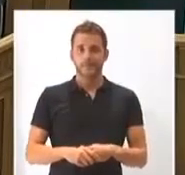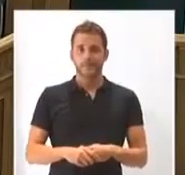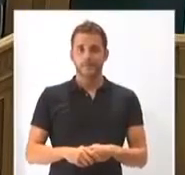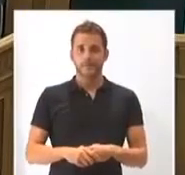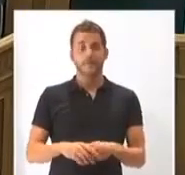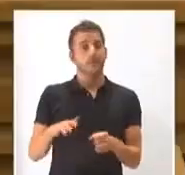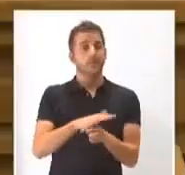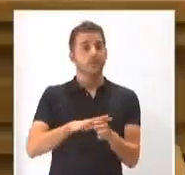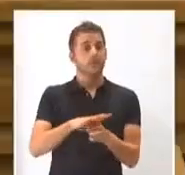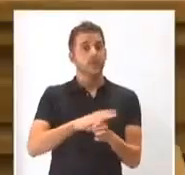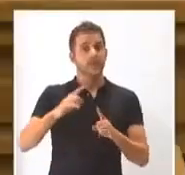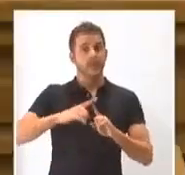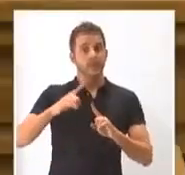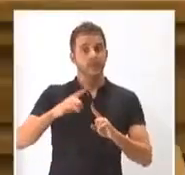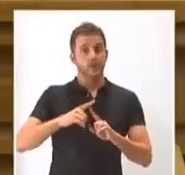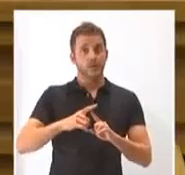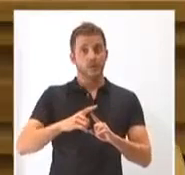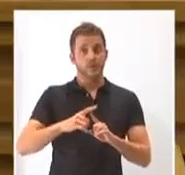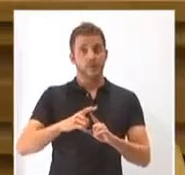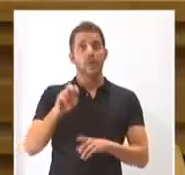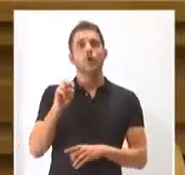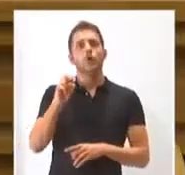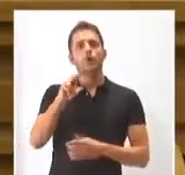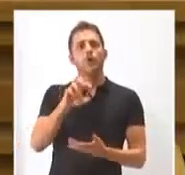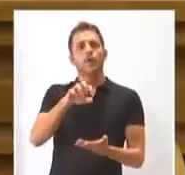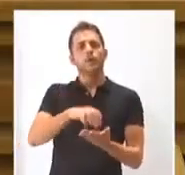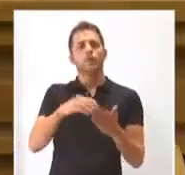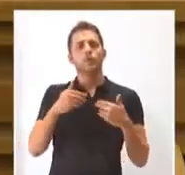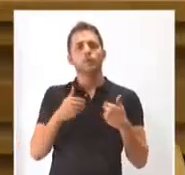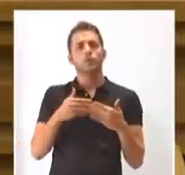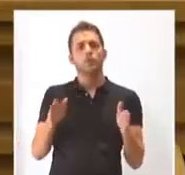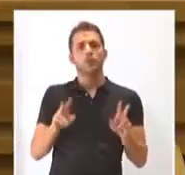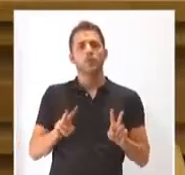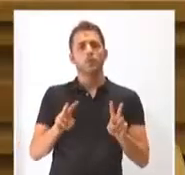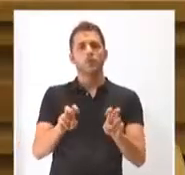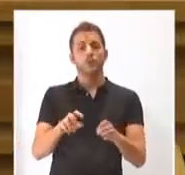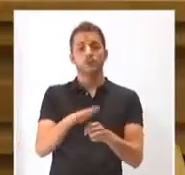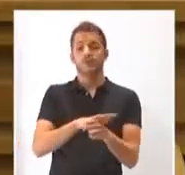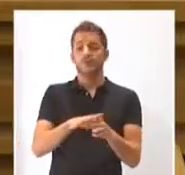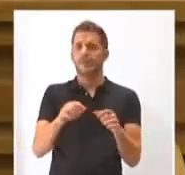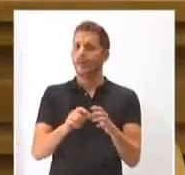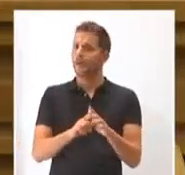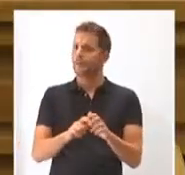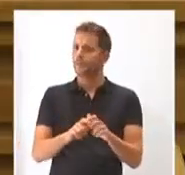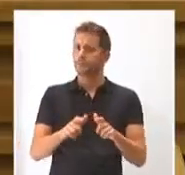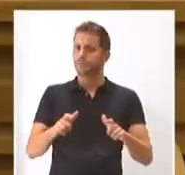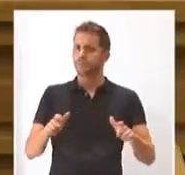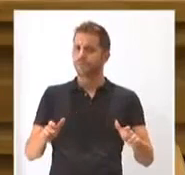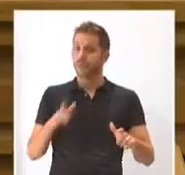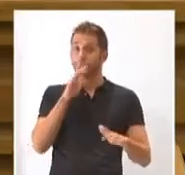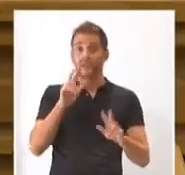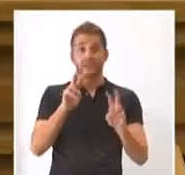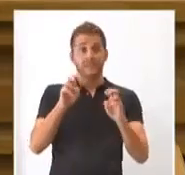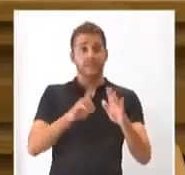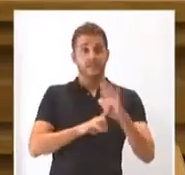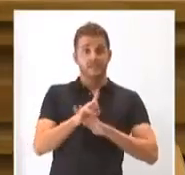en la provincia de toledo va a haber nuevos 12 nuevos centros la provincia está creciendo mucho sobre todo por el desarrollo en cuenta que estamos creciendo